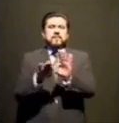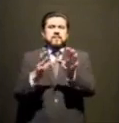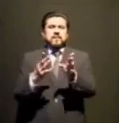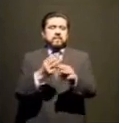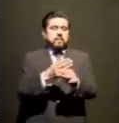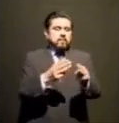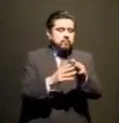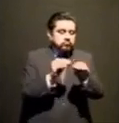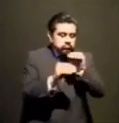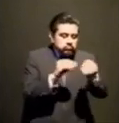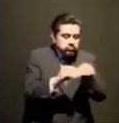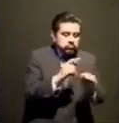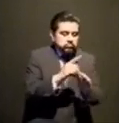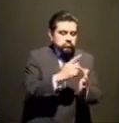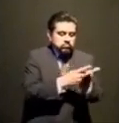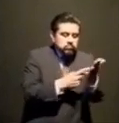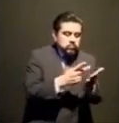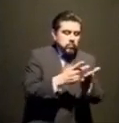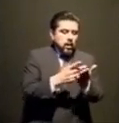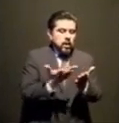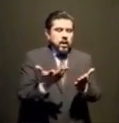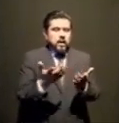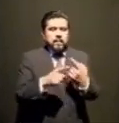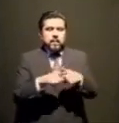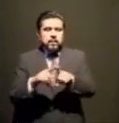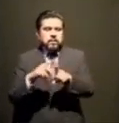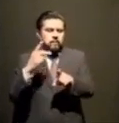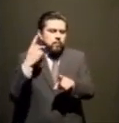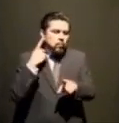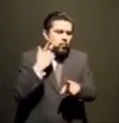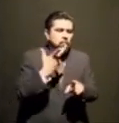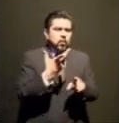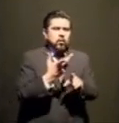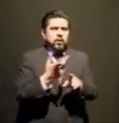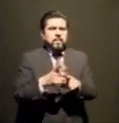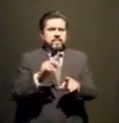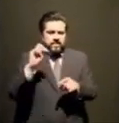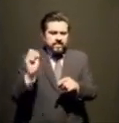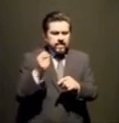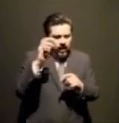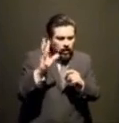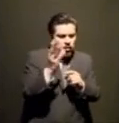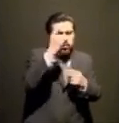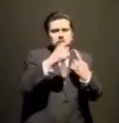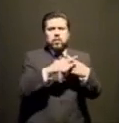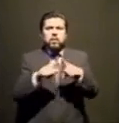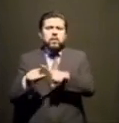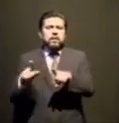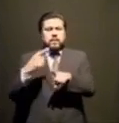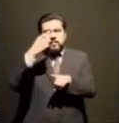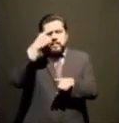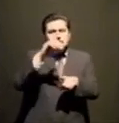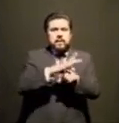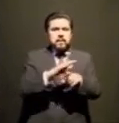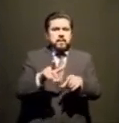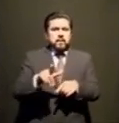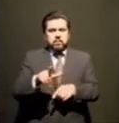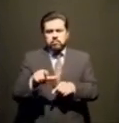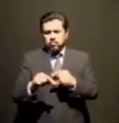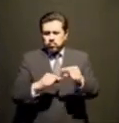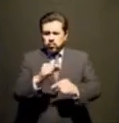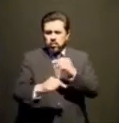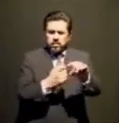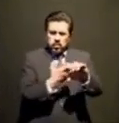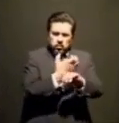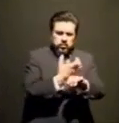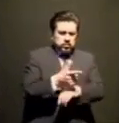herramientas para fortalecer la tecnología, la participación ciudadana para tener gobiernos